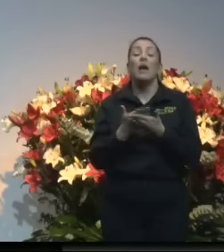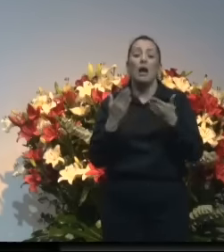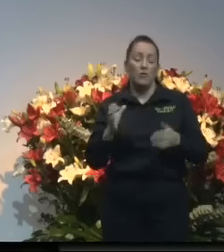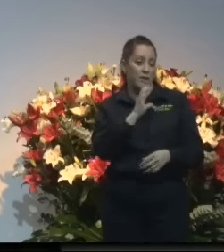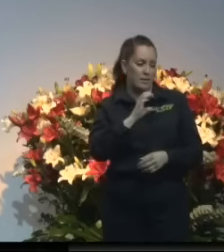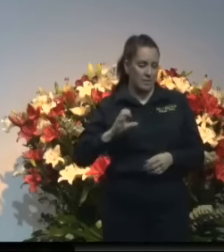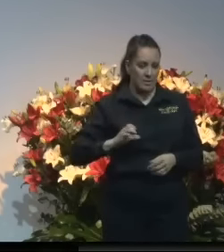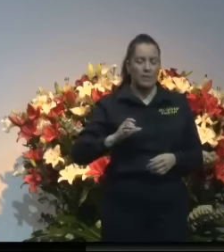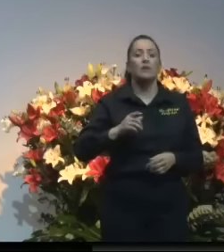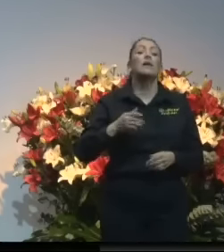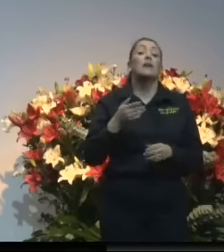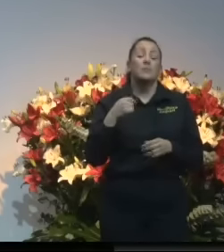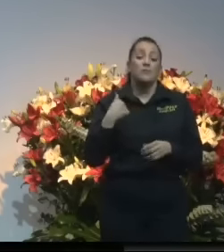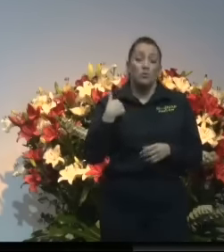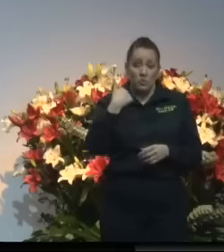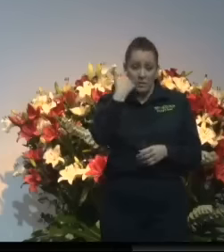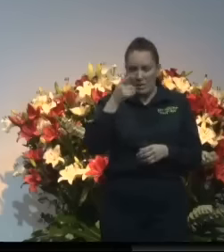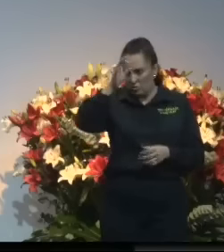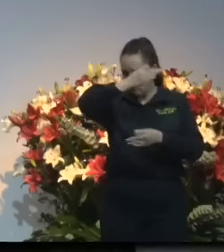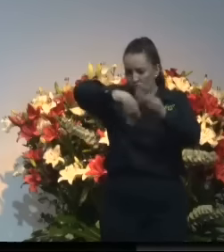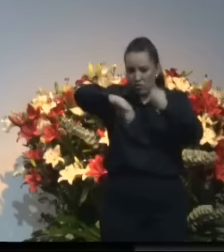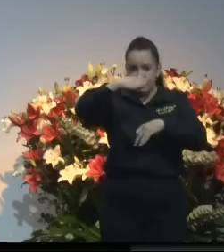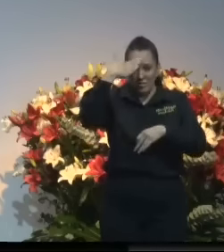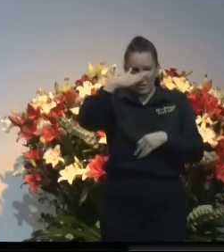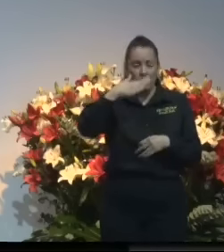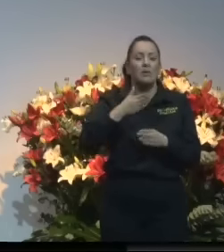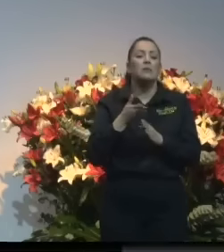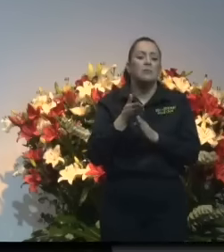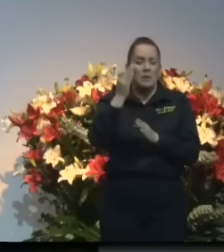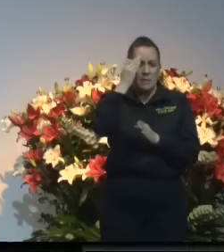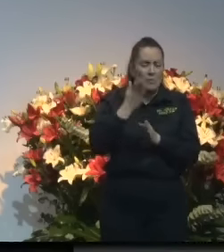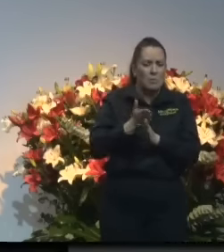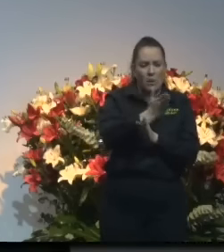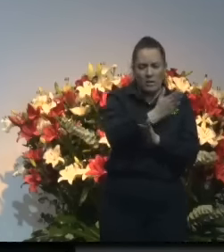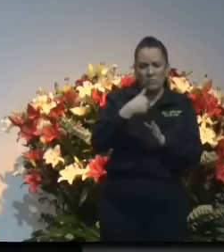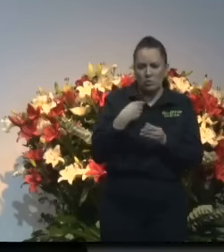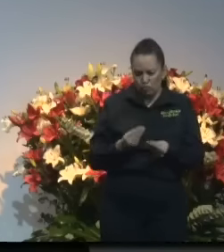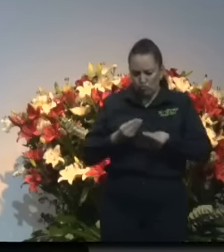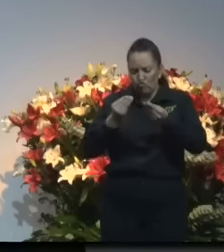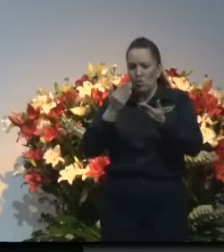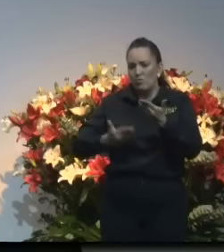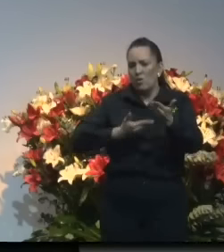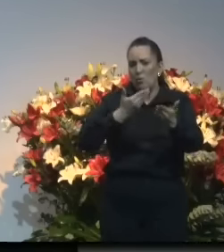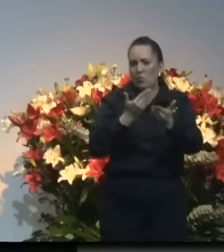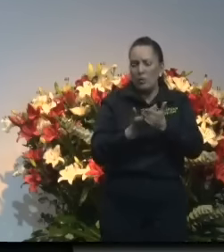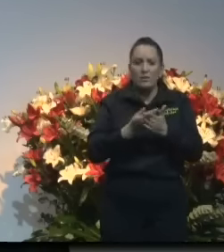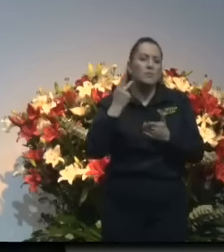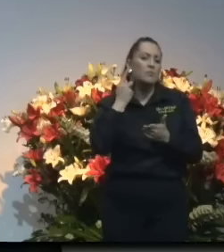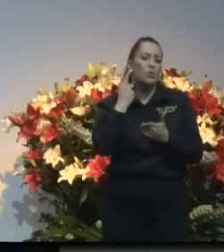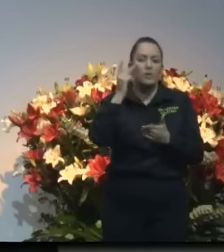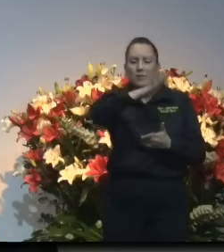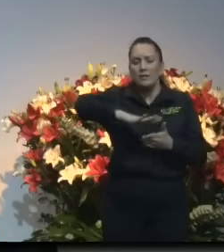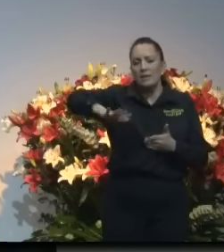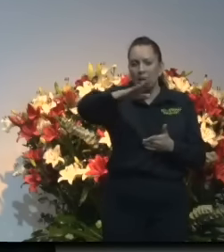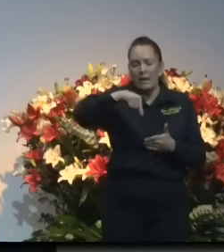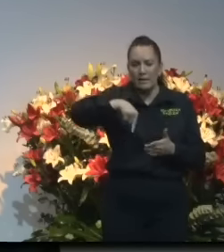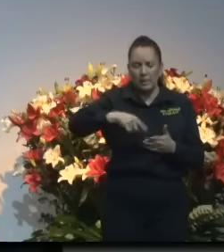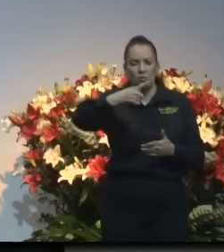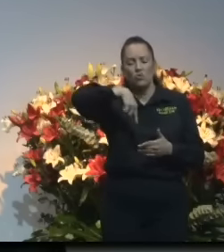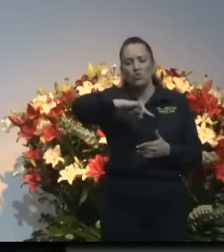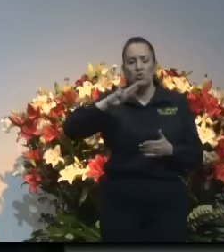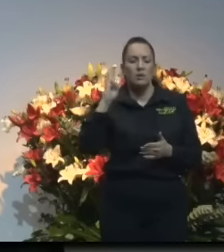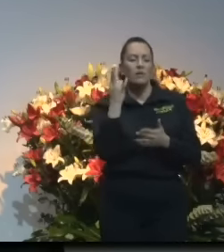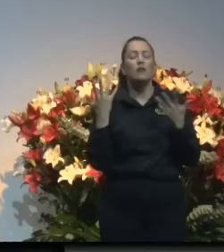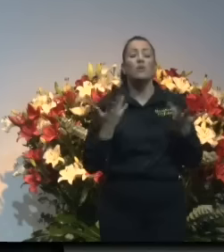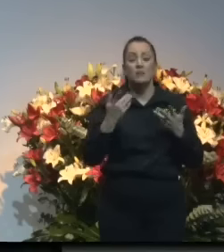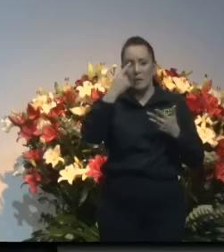tuve la oportunidad de entregarle la propuesta de política pública desarrollada por la Ibero para las personas candidatas